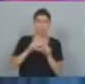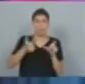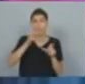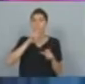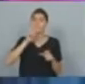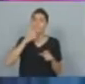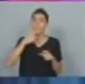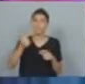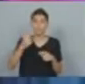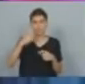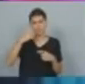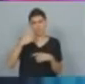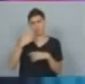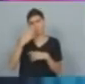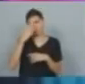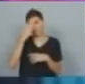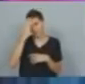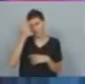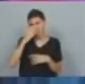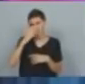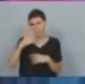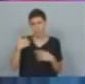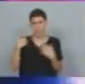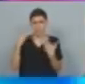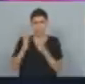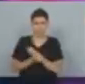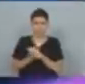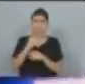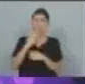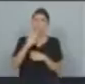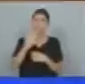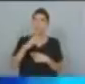enfermos que se defraudan. Sí. Que los quieran y los aplaudan.